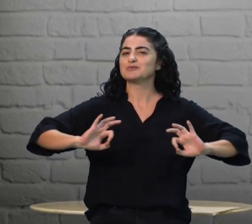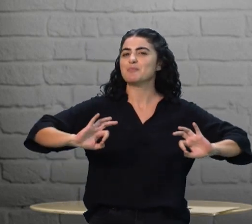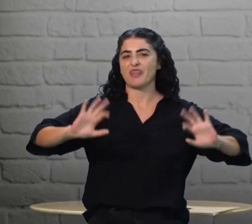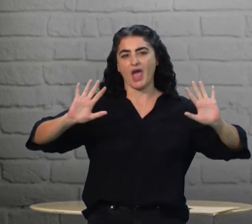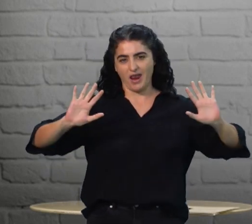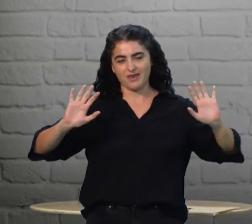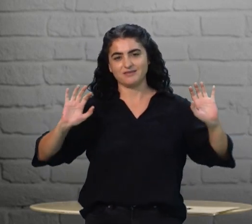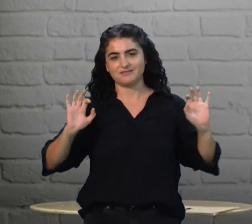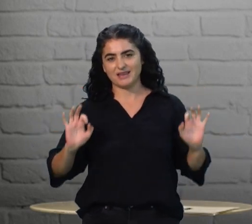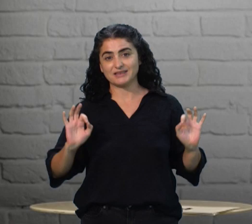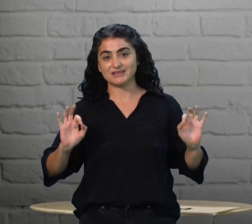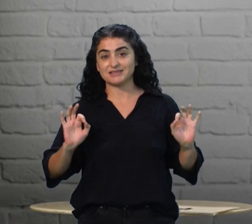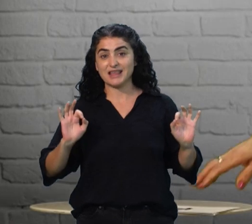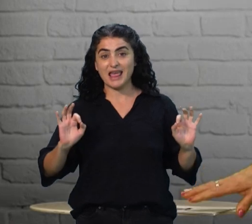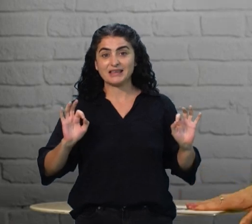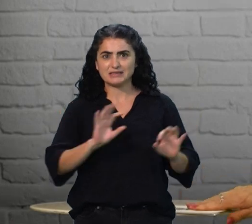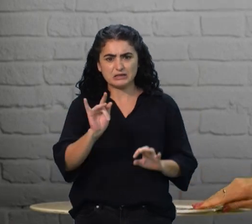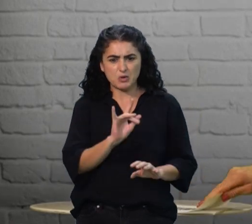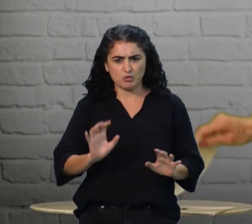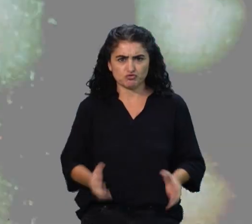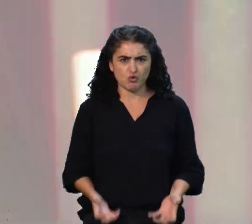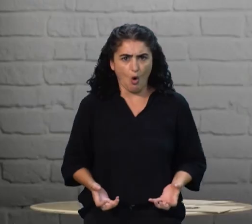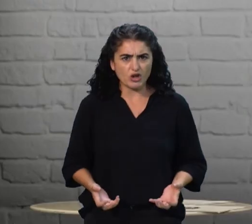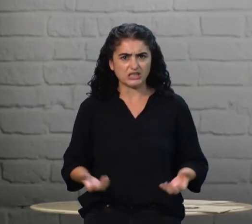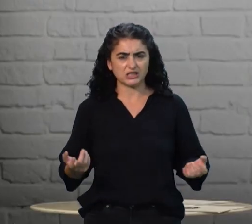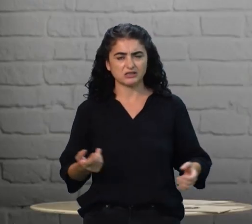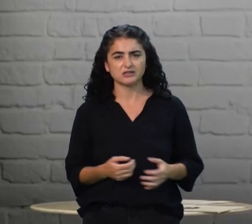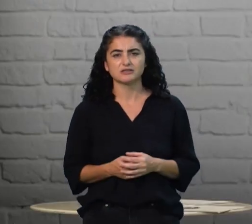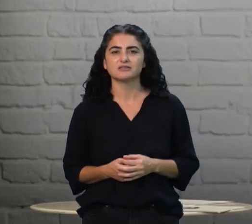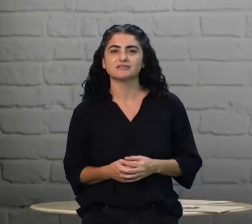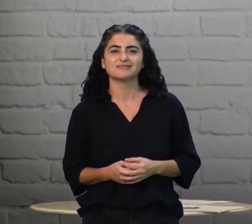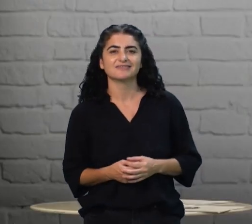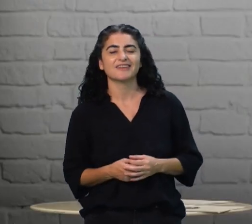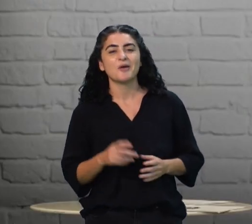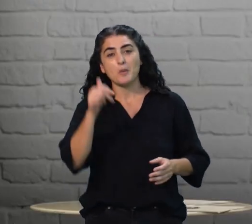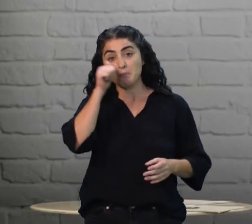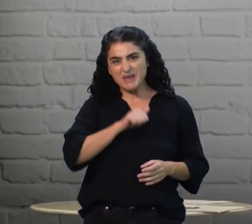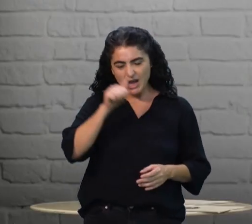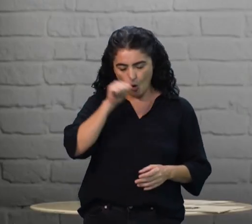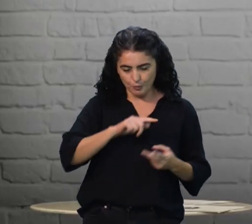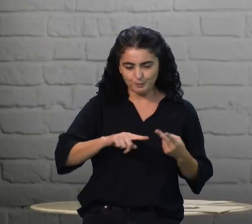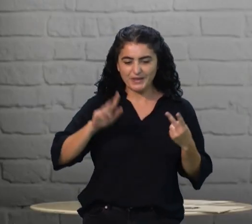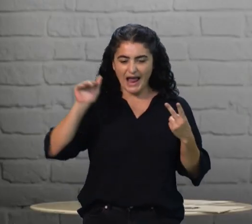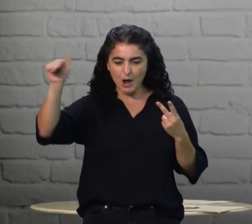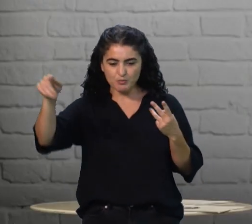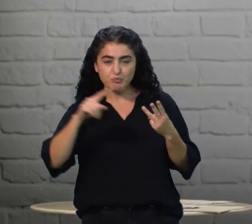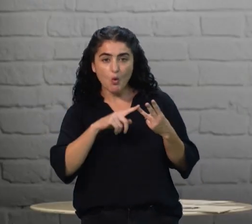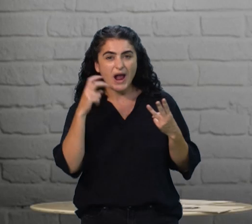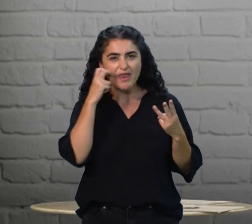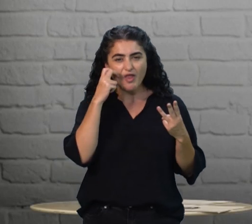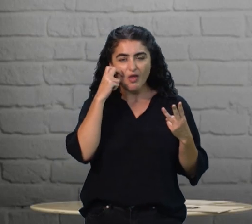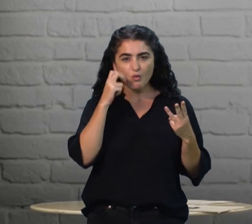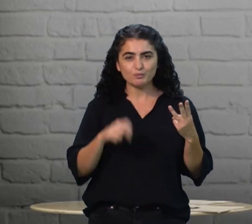es Sí sí por los además de vino campo y calzado